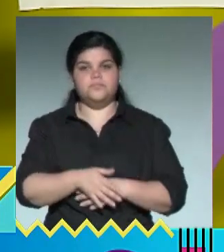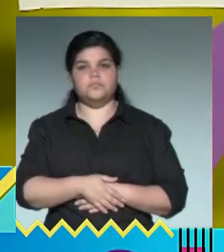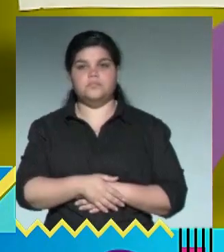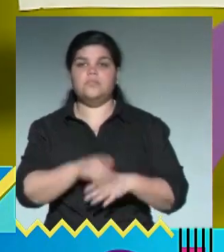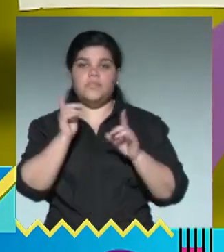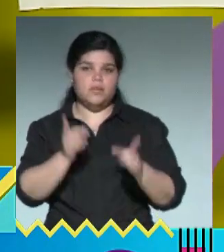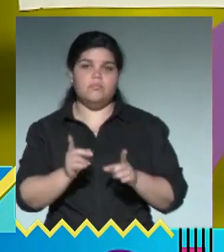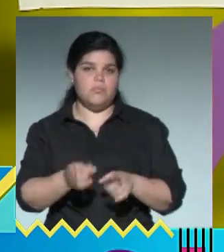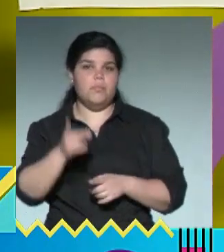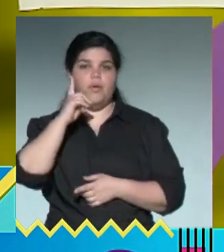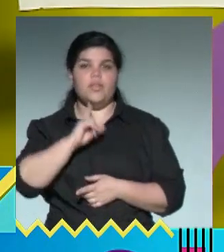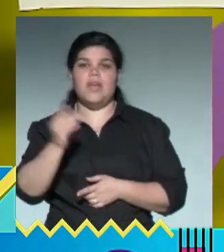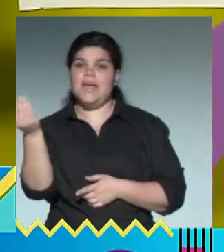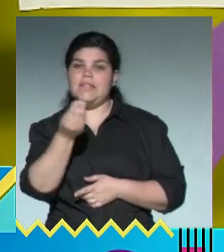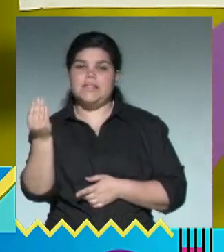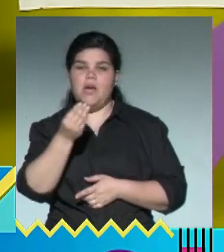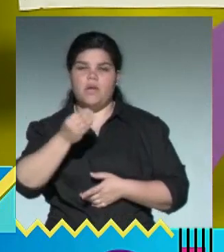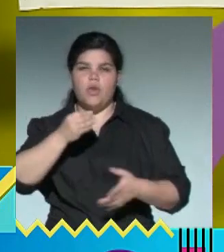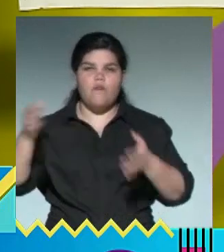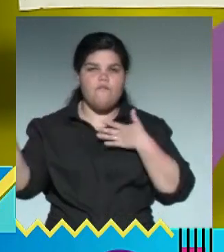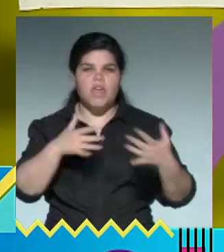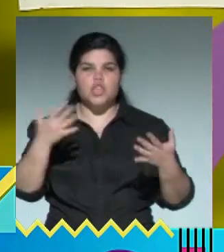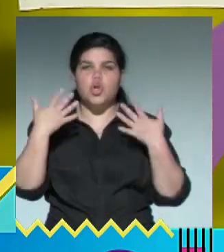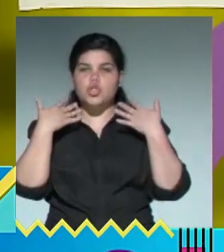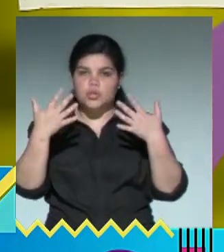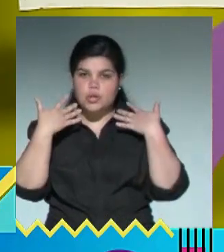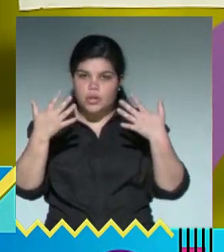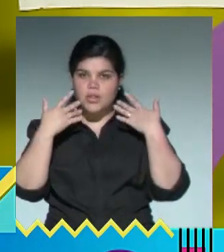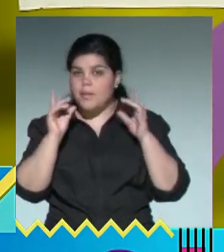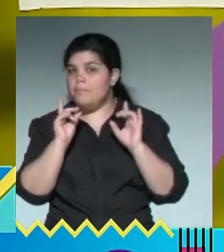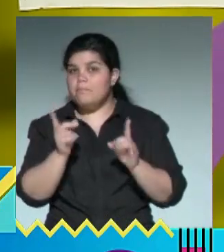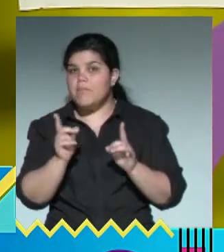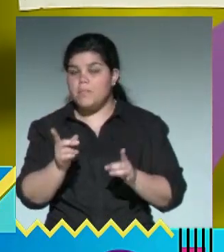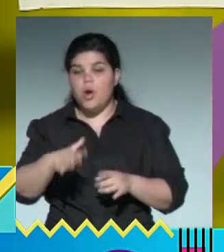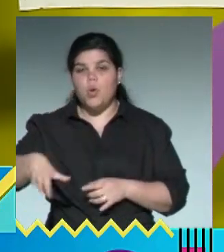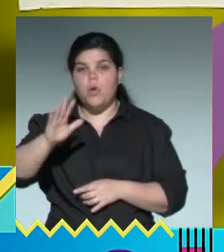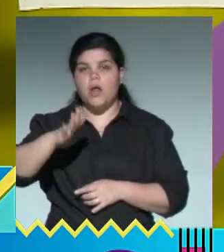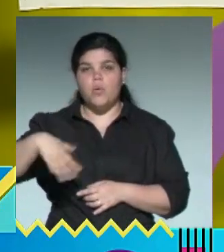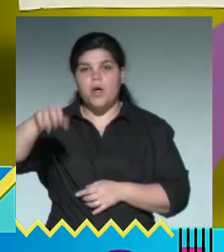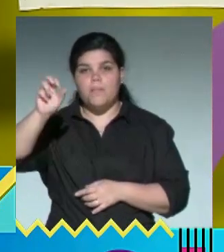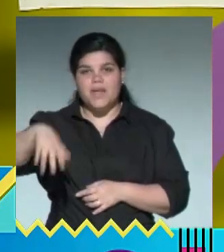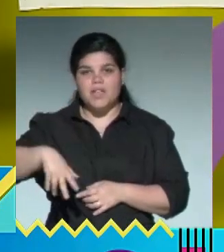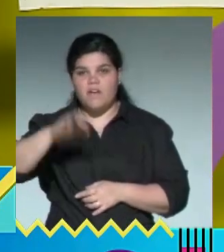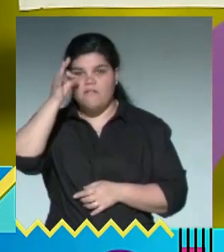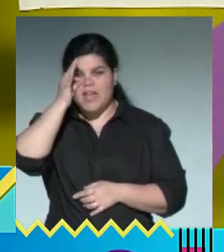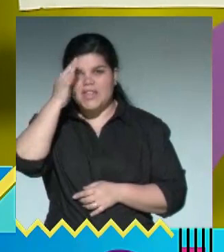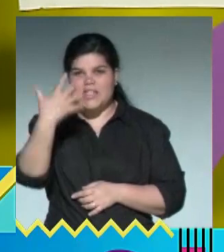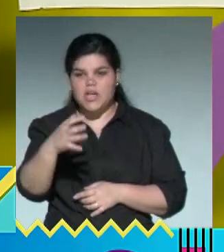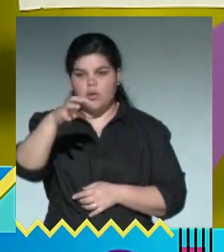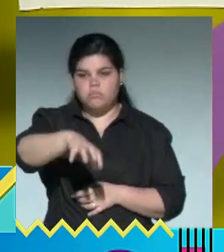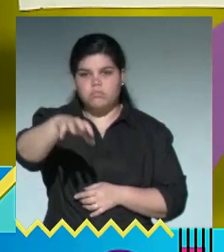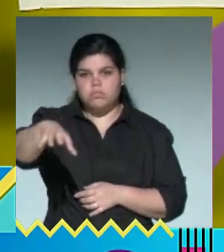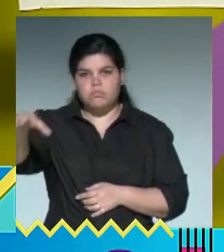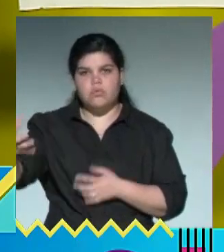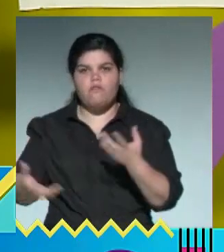mismo sábado, día del viento sonda, de ese gran viento sonda, también en Guaymallén 25 focos de incendio. Lo que vamos a ver